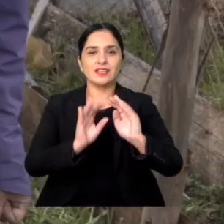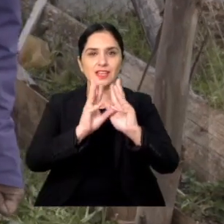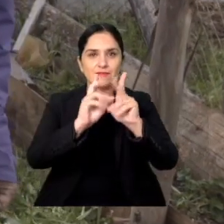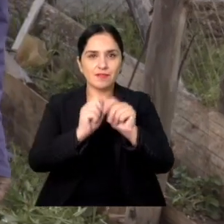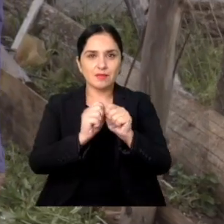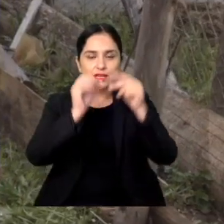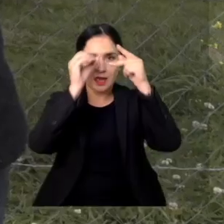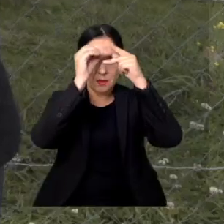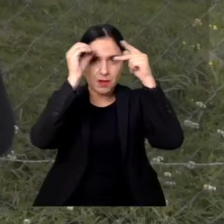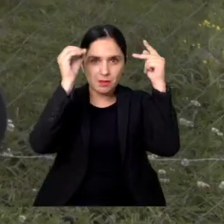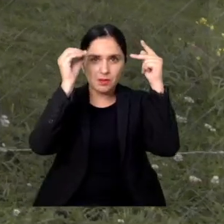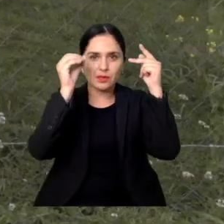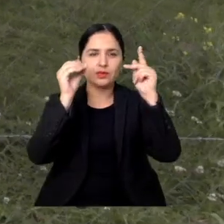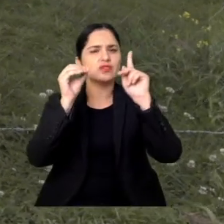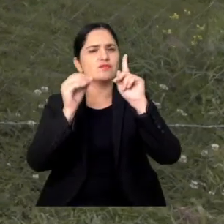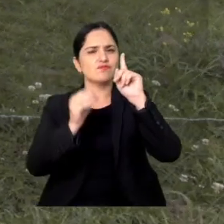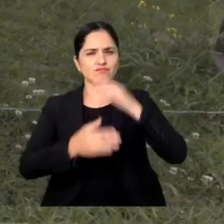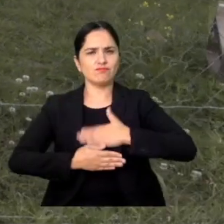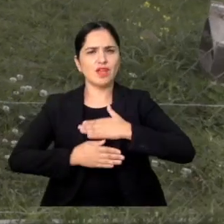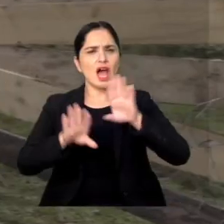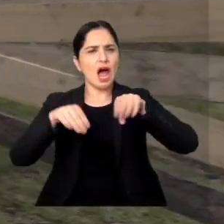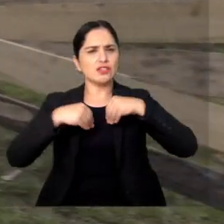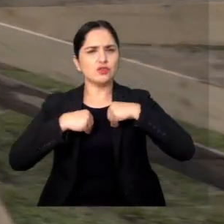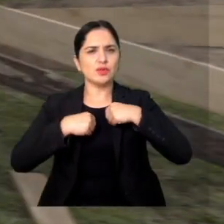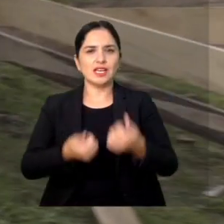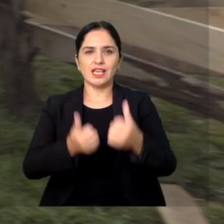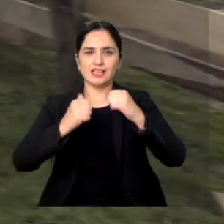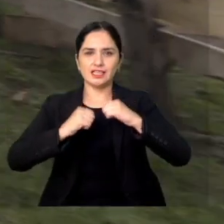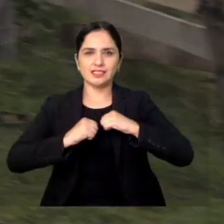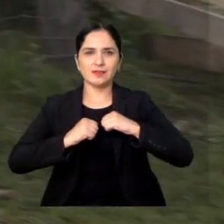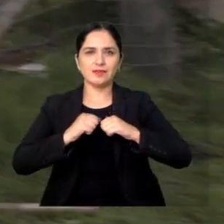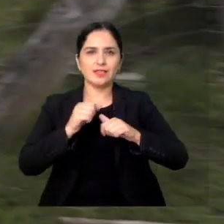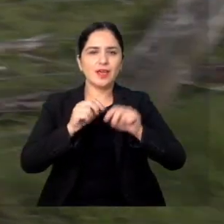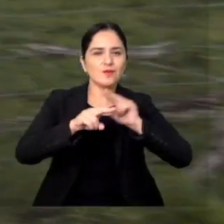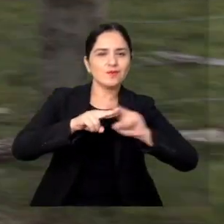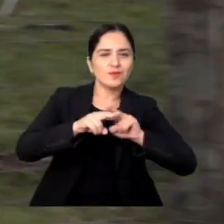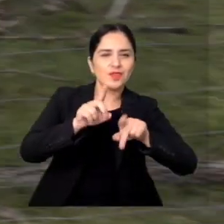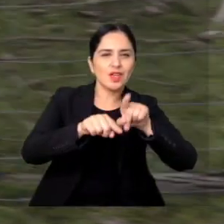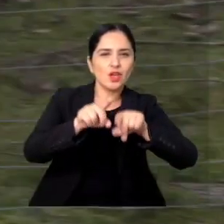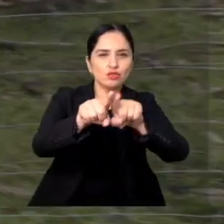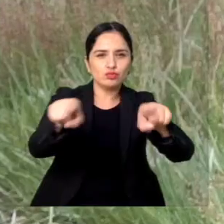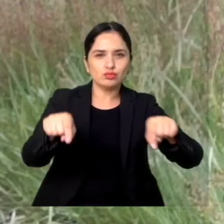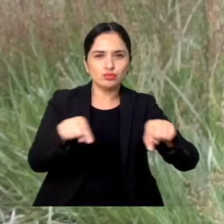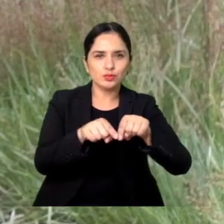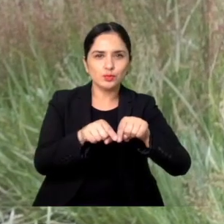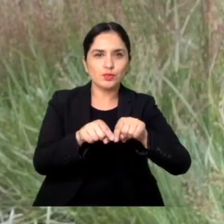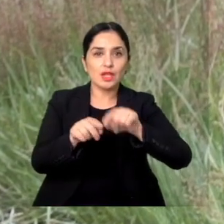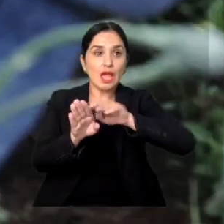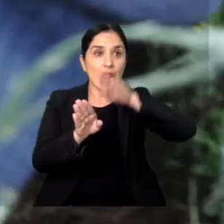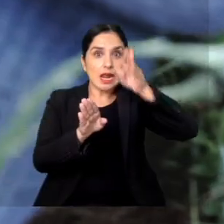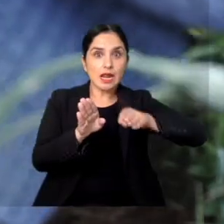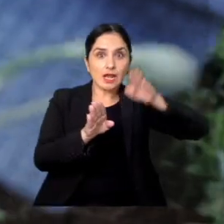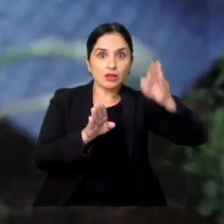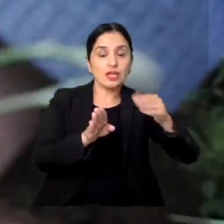mapuche y lafkenche de Tirúa dispuestas a asumir el desafío de restaurar sus predios. Nos volvimos en la cordillera